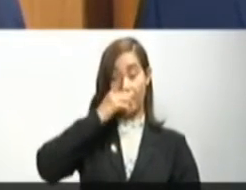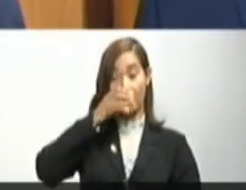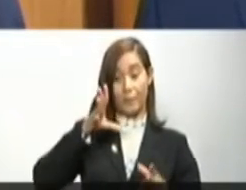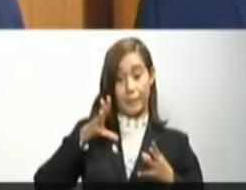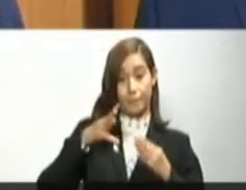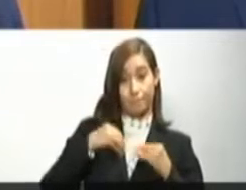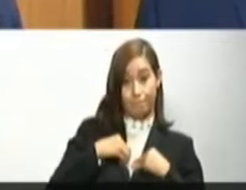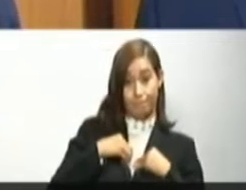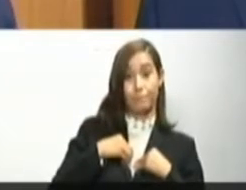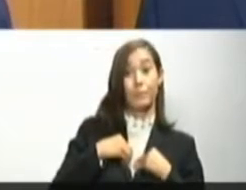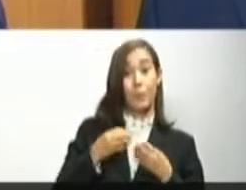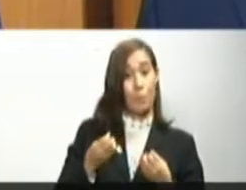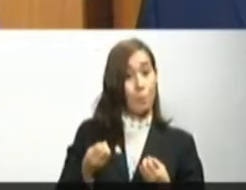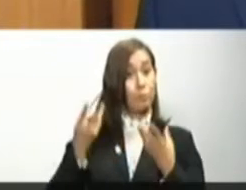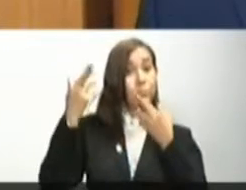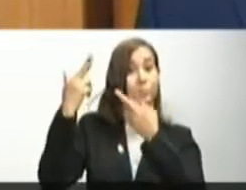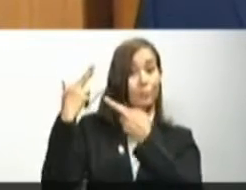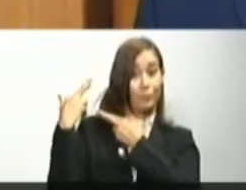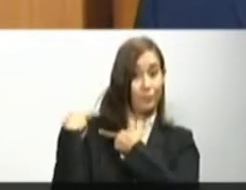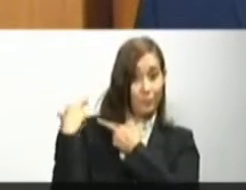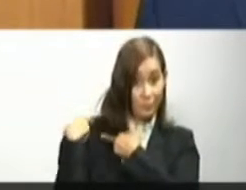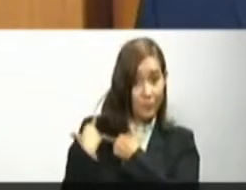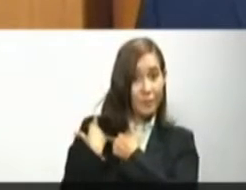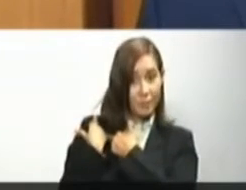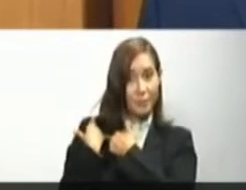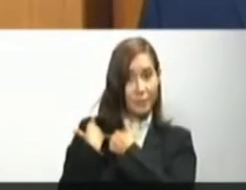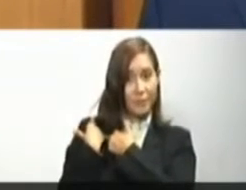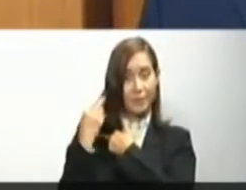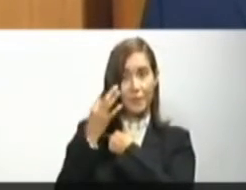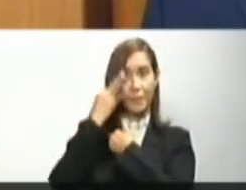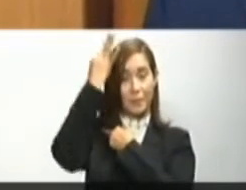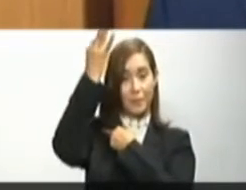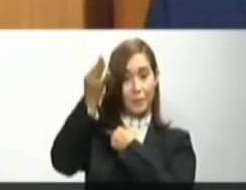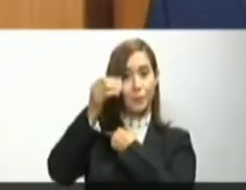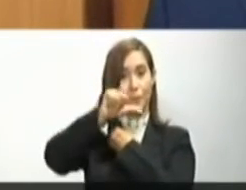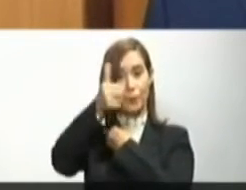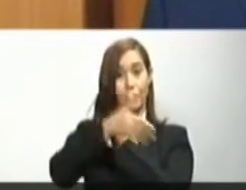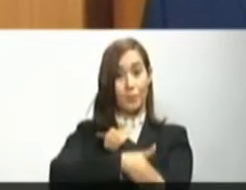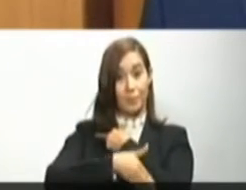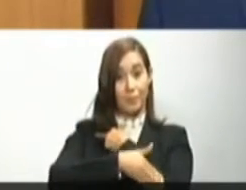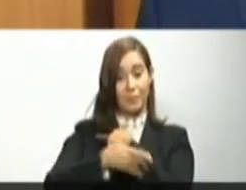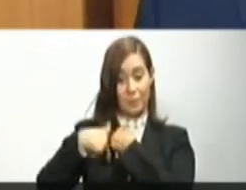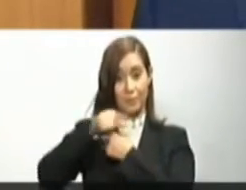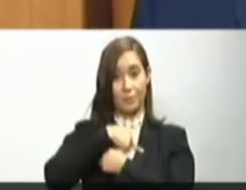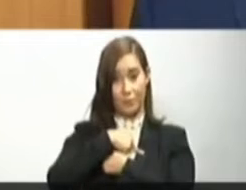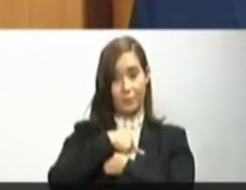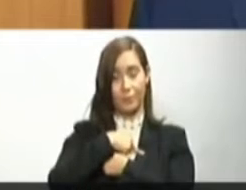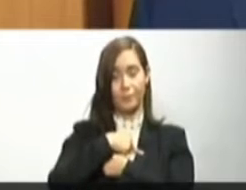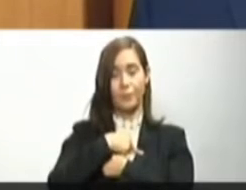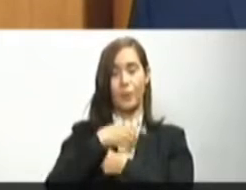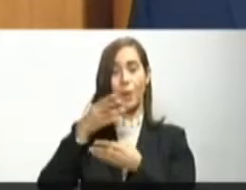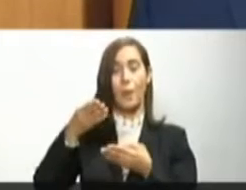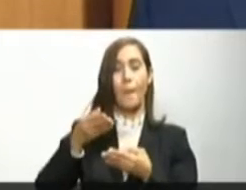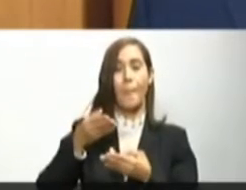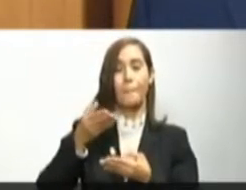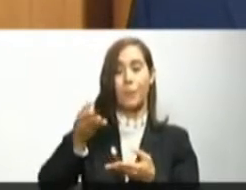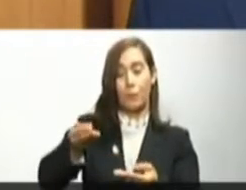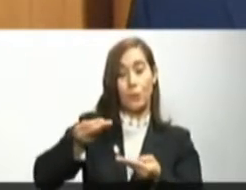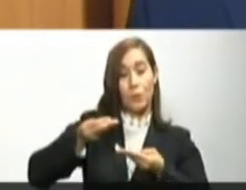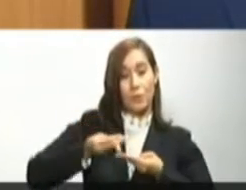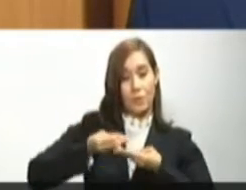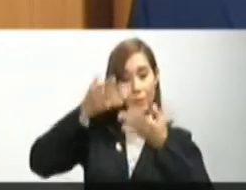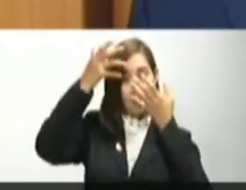este gran país una enorme responsabilidad para el futuro de nuestros países. Como dijera al recibir la presidencia de la